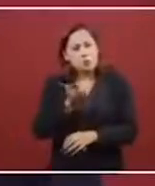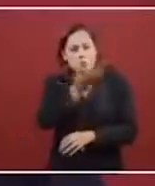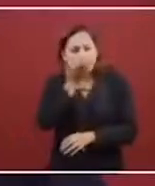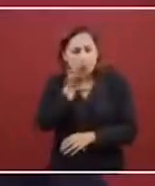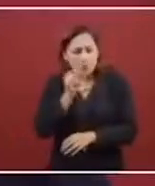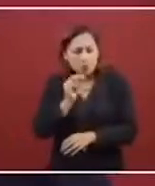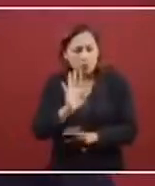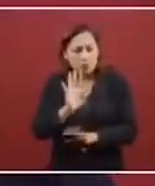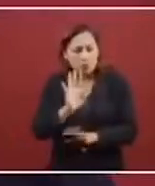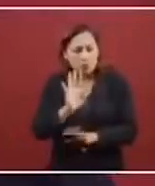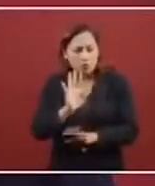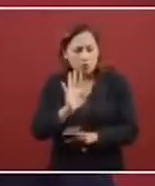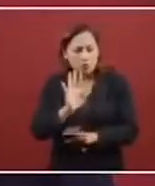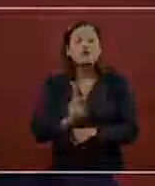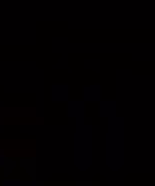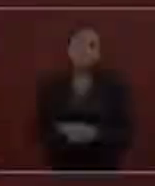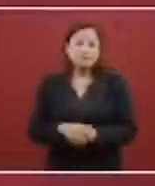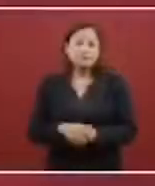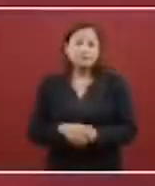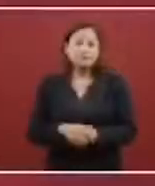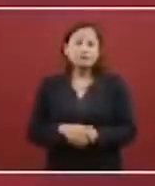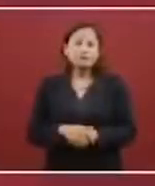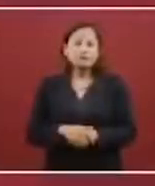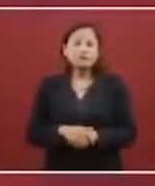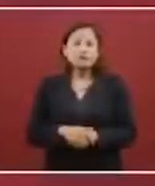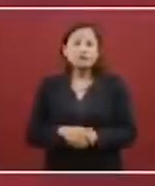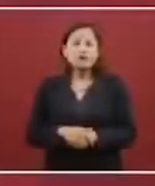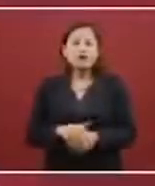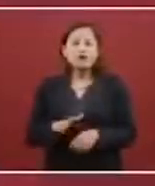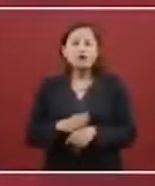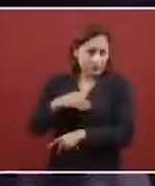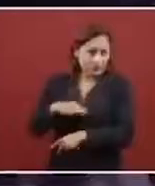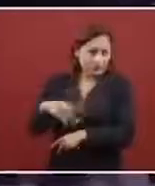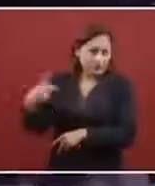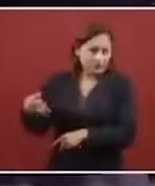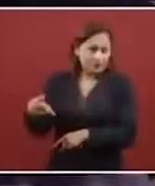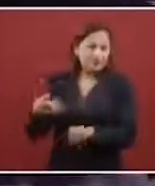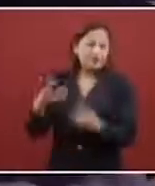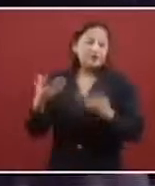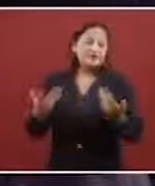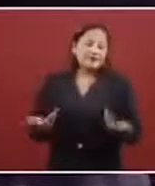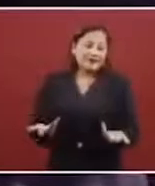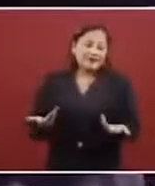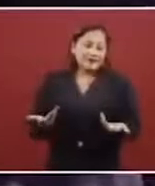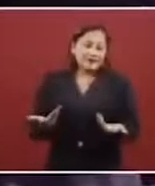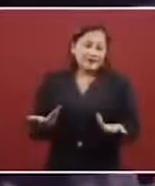Conozco a Miguel, es mi amigo, se da a conocer que soy el padrino. Se